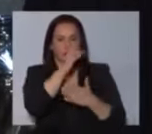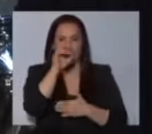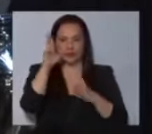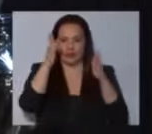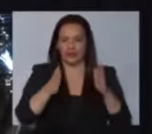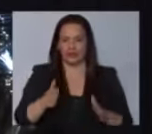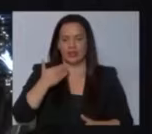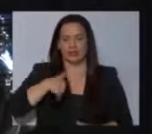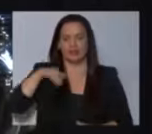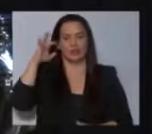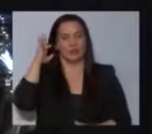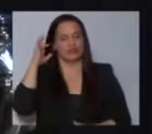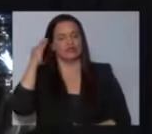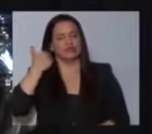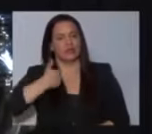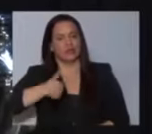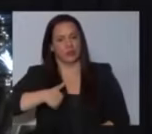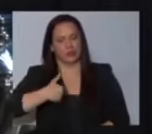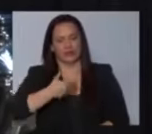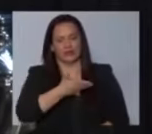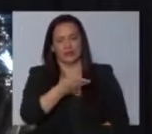Señoras y señores diputados,